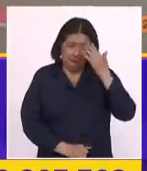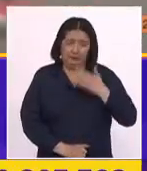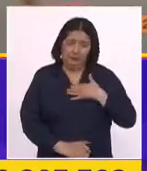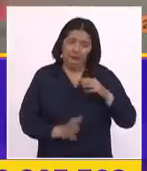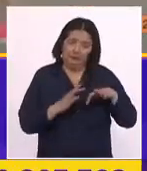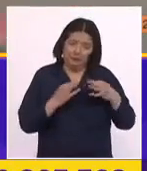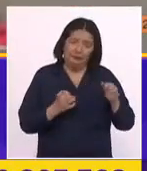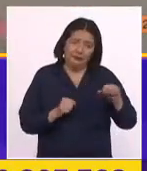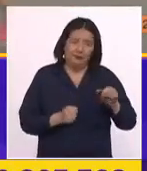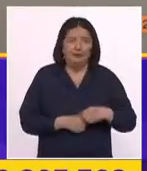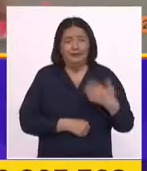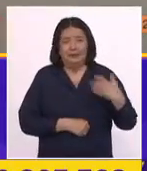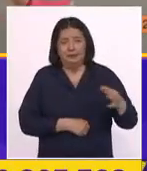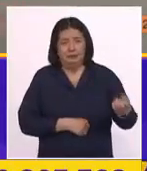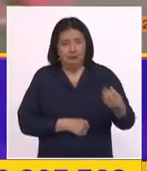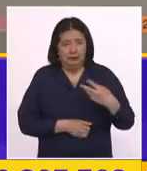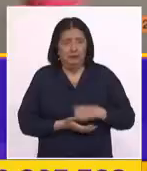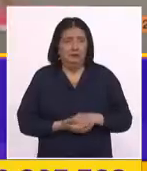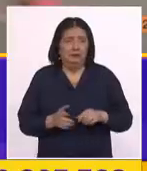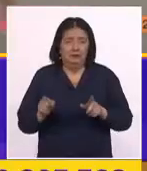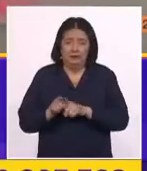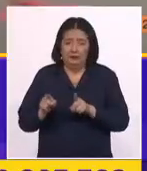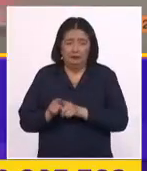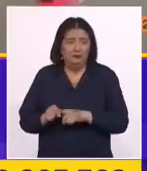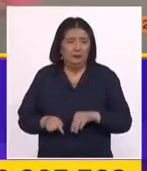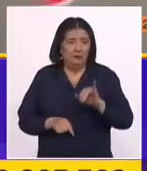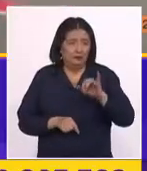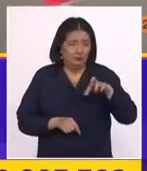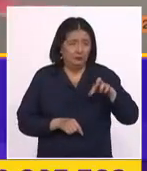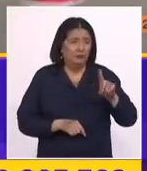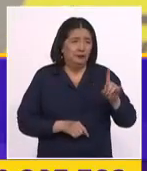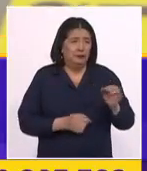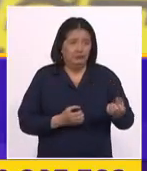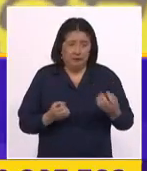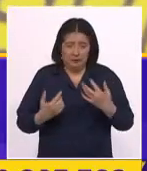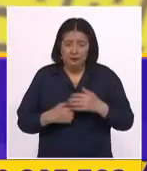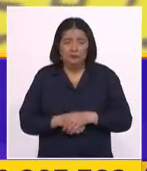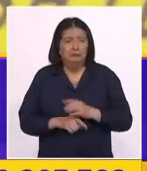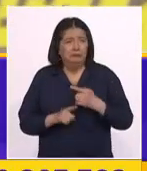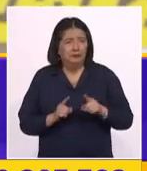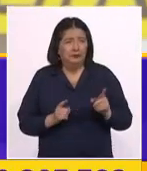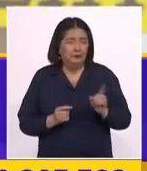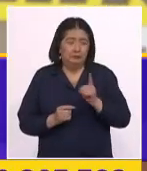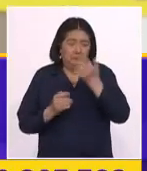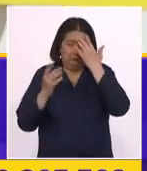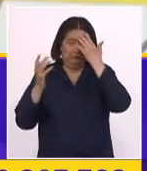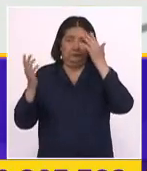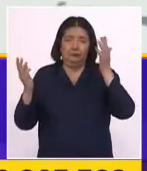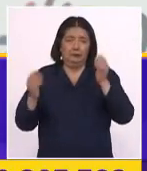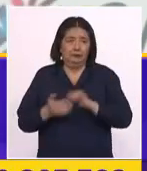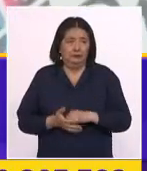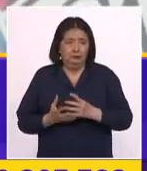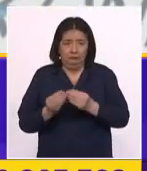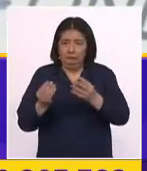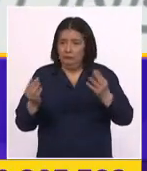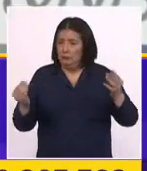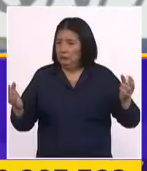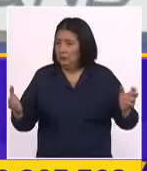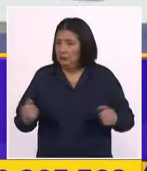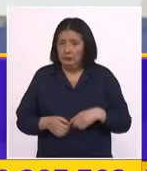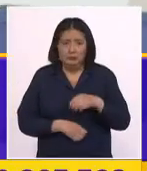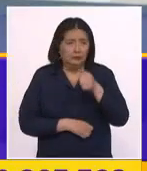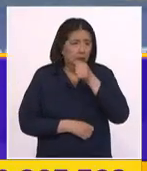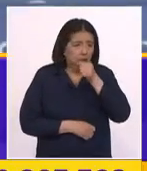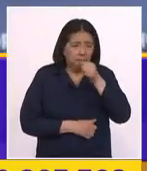estar, ya me habían dicho. También los del IPD, pues, ¿no? Pero no me imaginé que iba a haber tantos medios